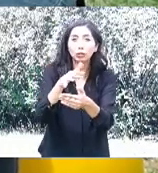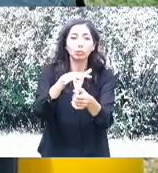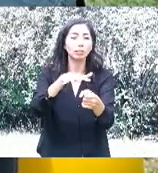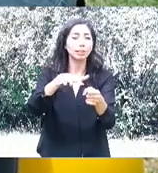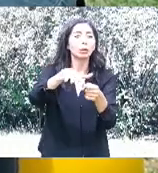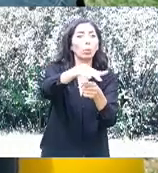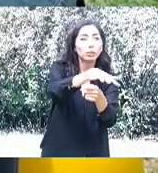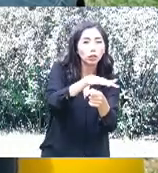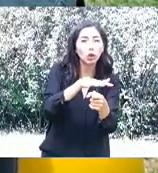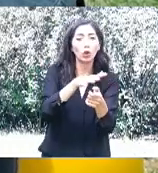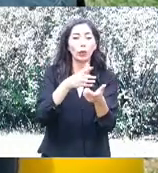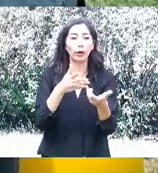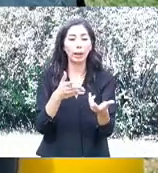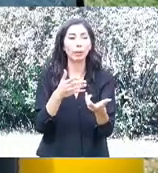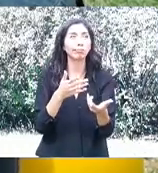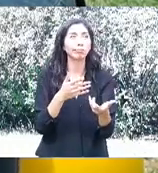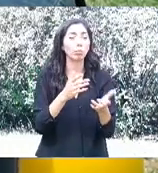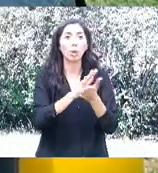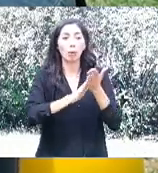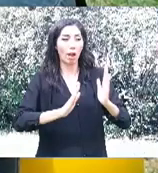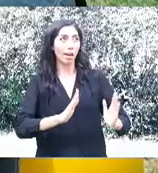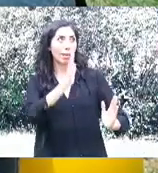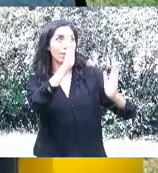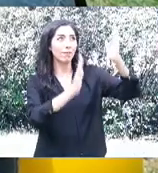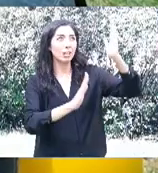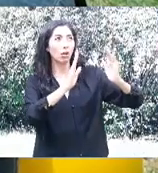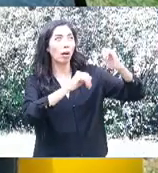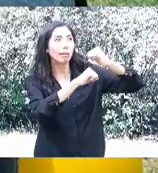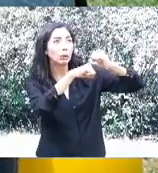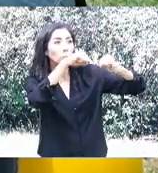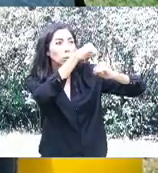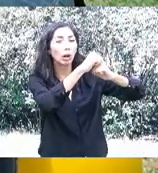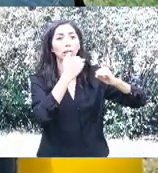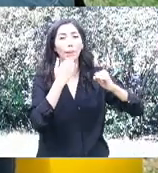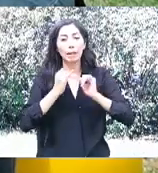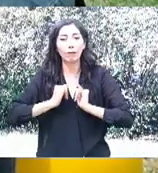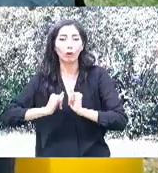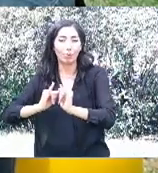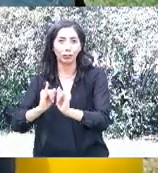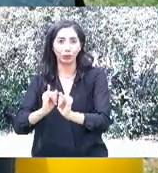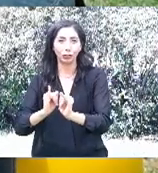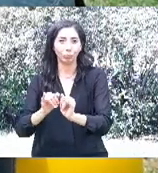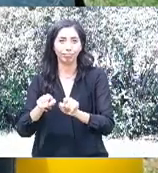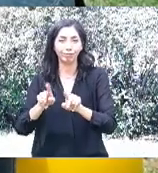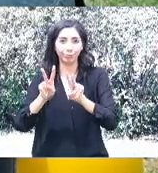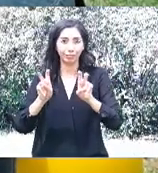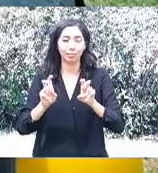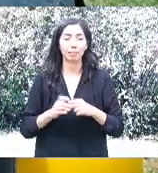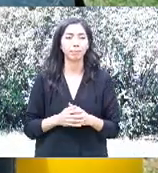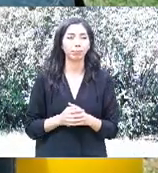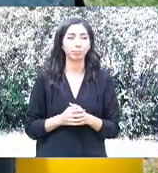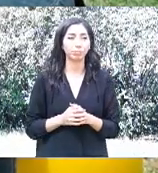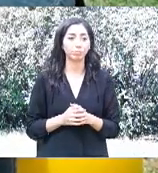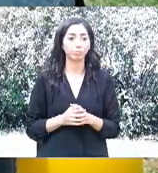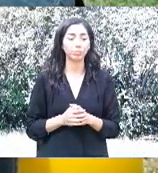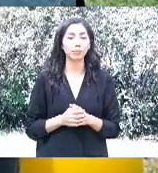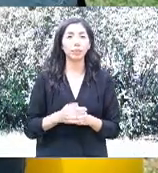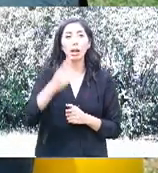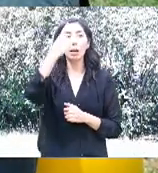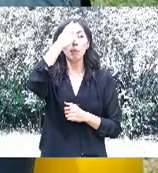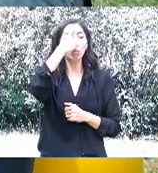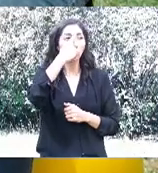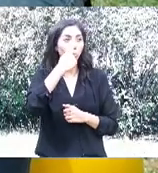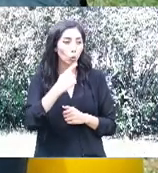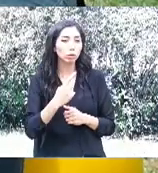ocurriendo desde la infraestructura pero también desde los contenidos y lo otro que eh los museos como